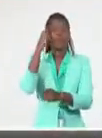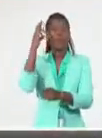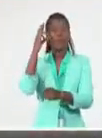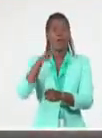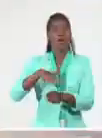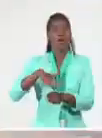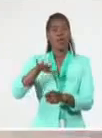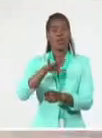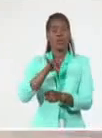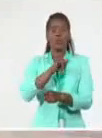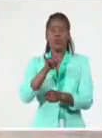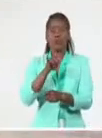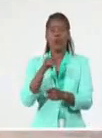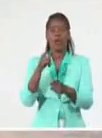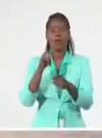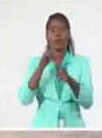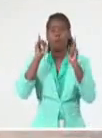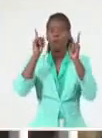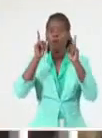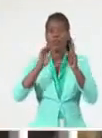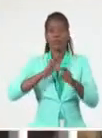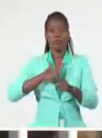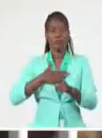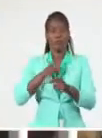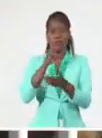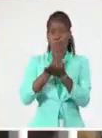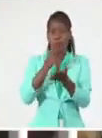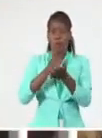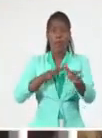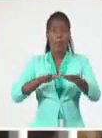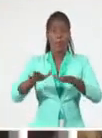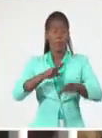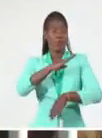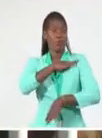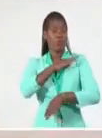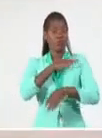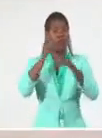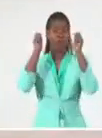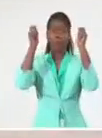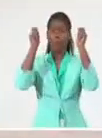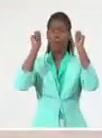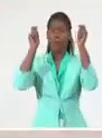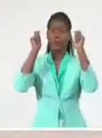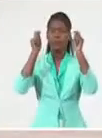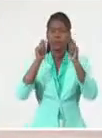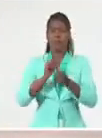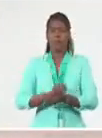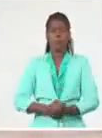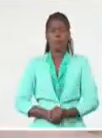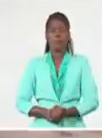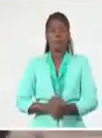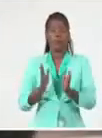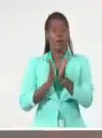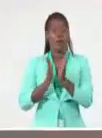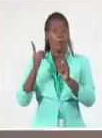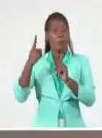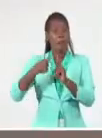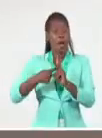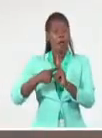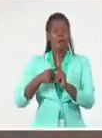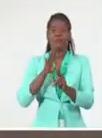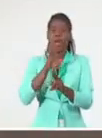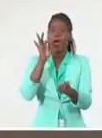acto político y ceremonia militar en la escuela de preparación para la defensa de villa clara en mayo la primera dosis del